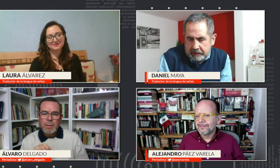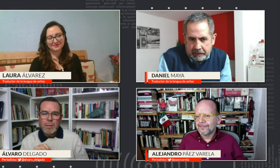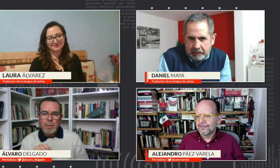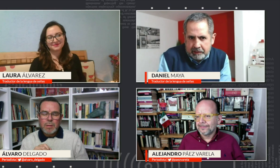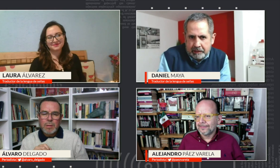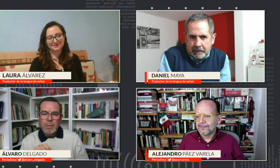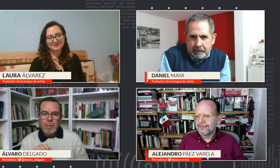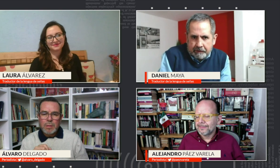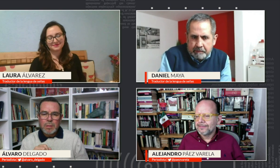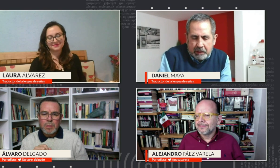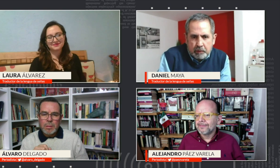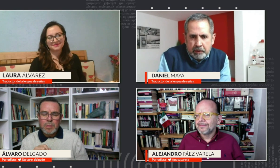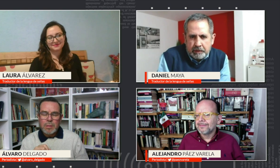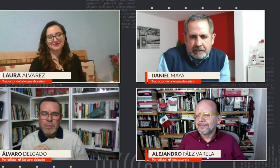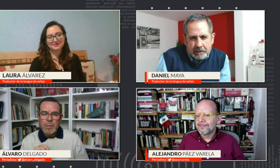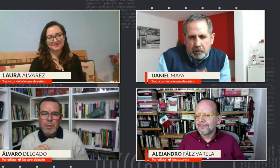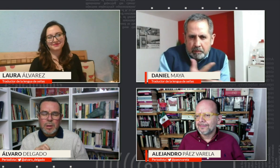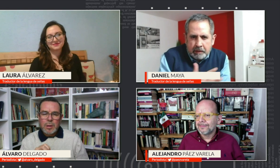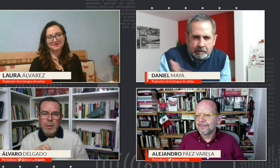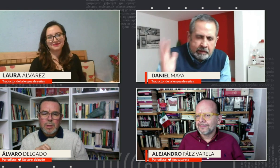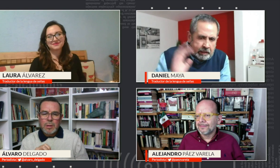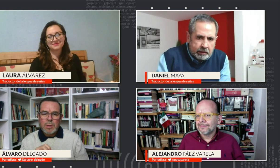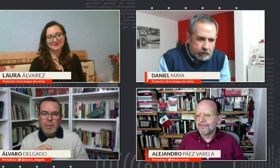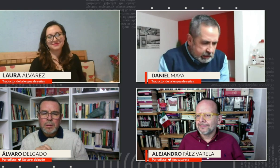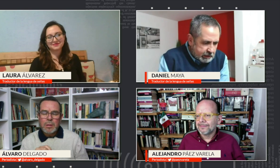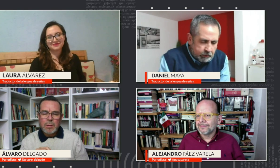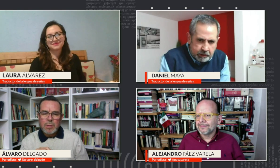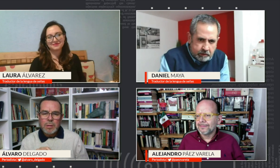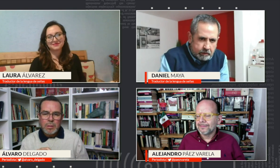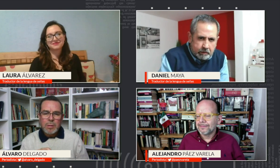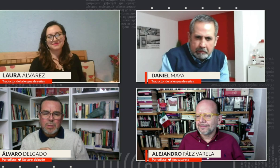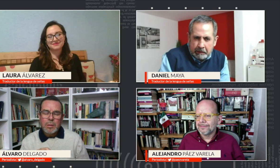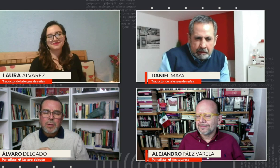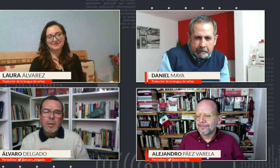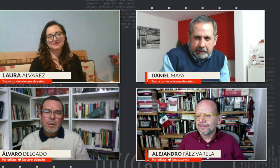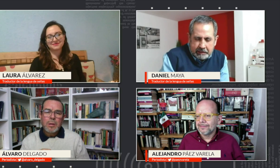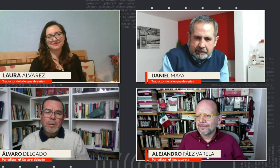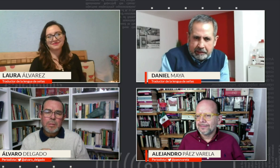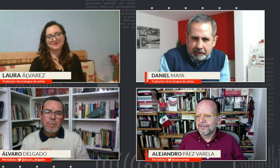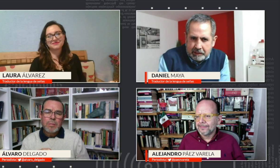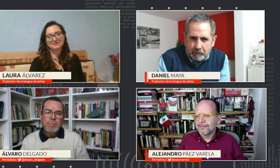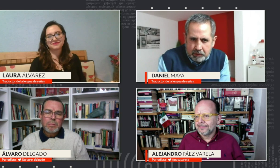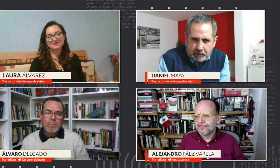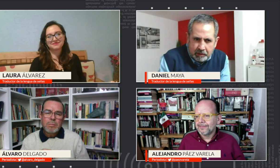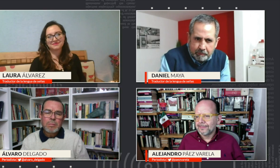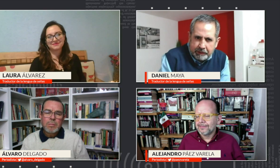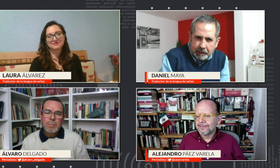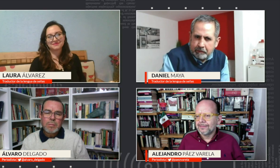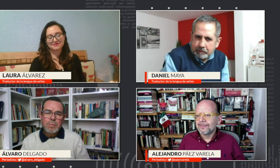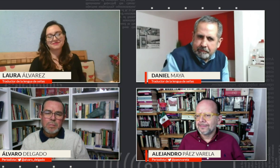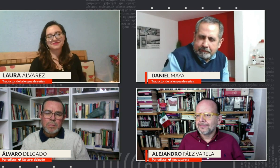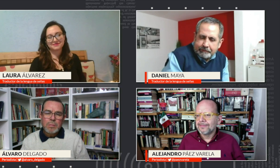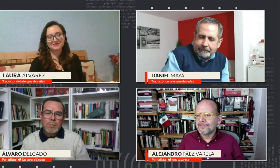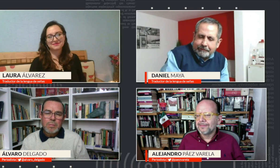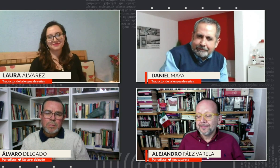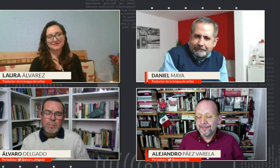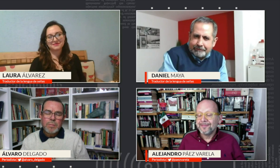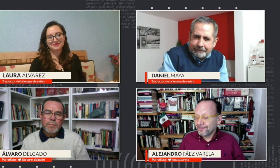de la lengua de señas. En fin, más o menos esa ha sido mi trayectoria. Llevo en esto más de 35 años